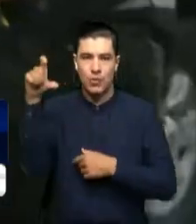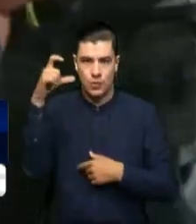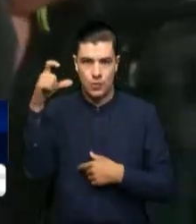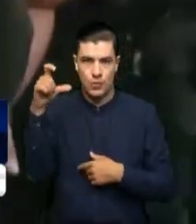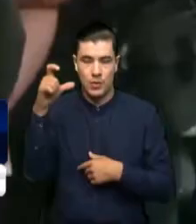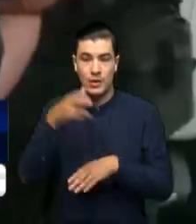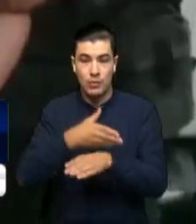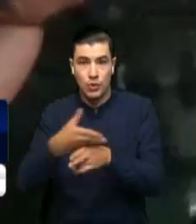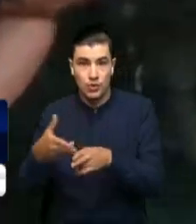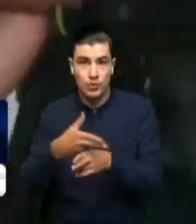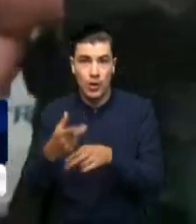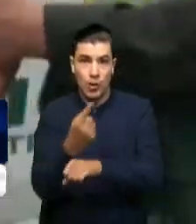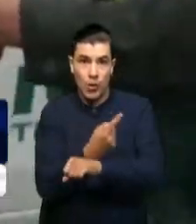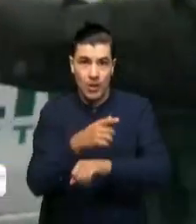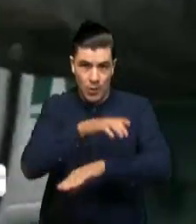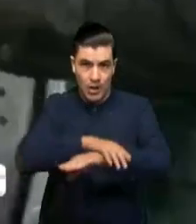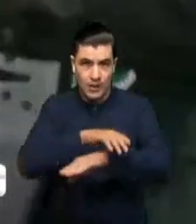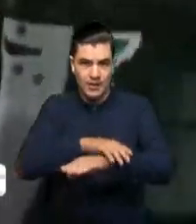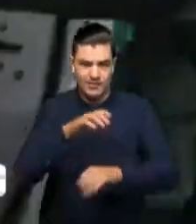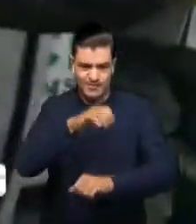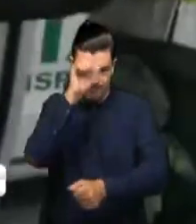le serán imputados los cargos por los que se investigan